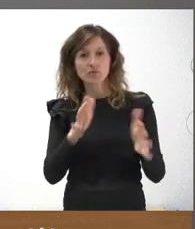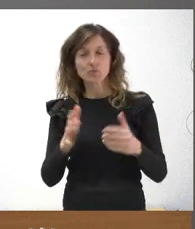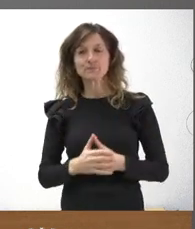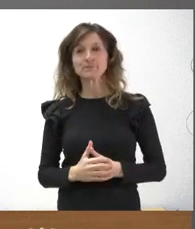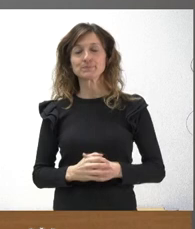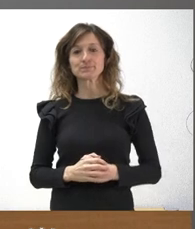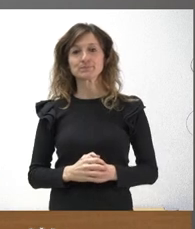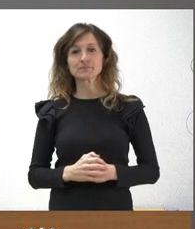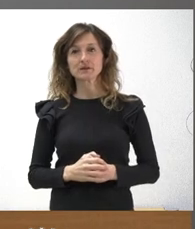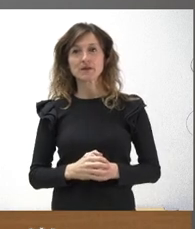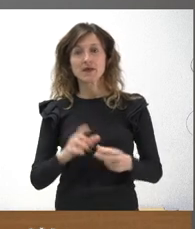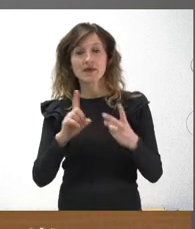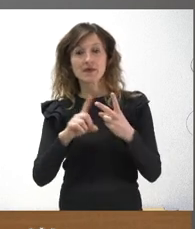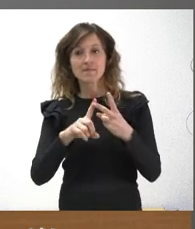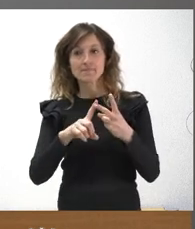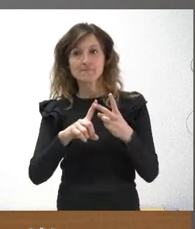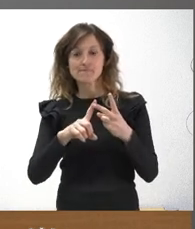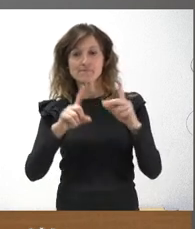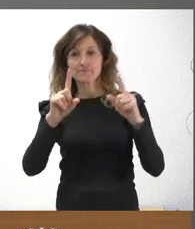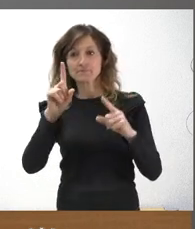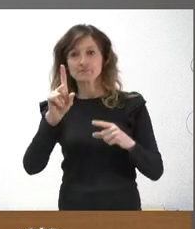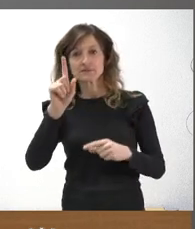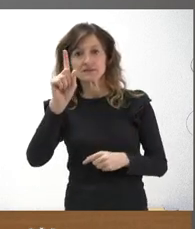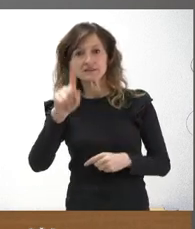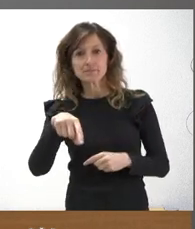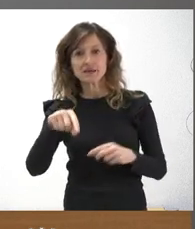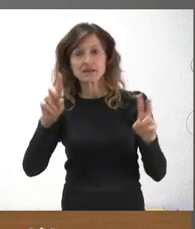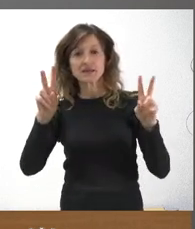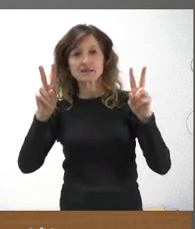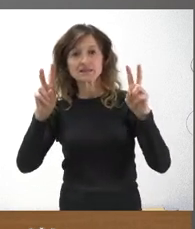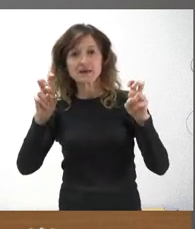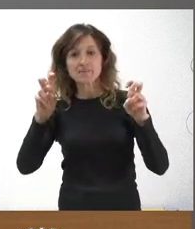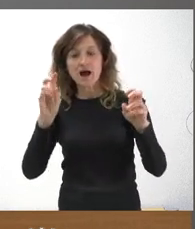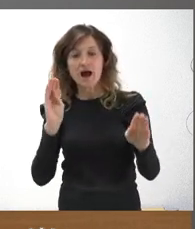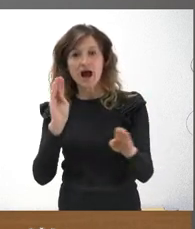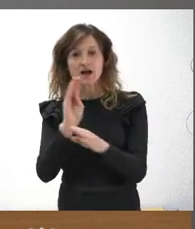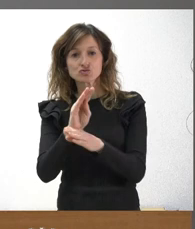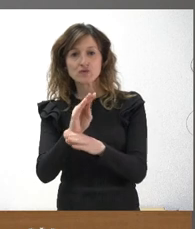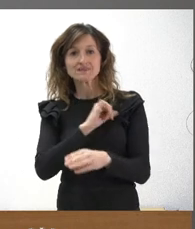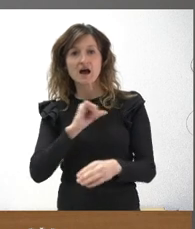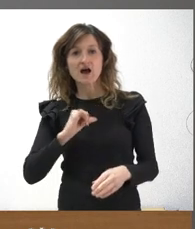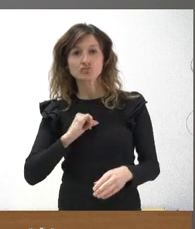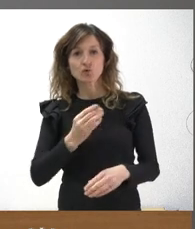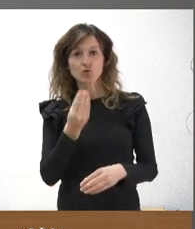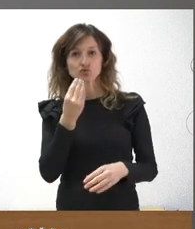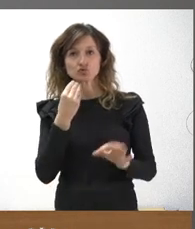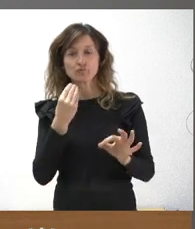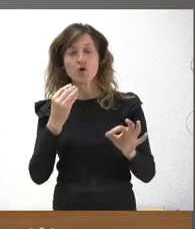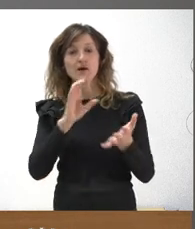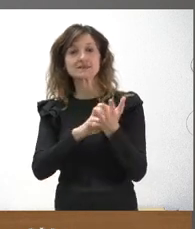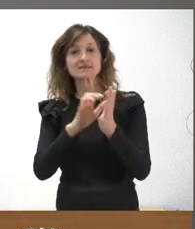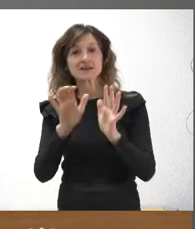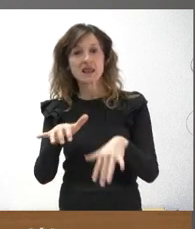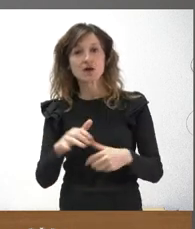preguntarle también por por el tema de las ayudas al autoconsumo que León